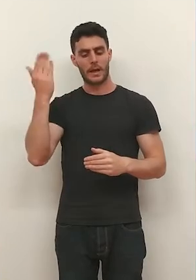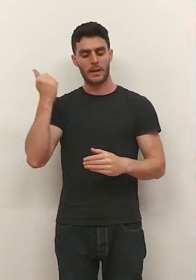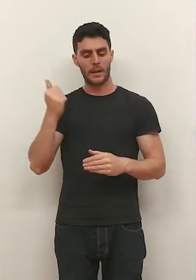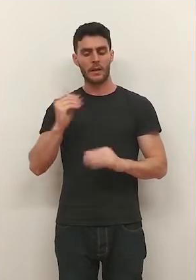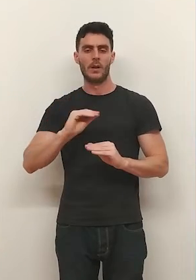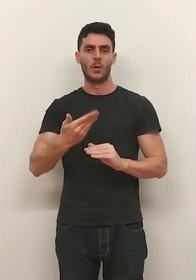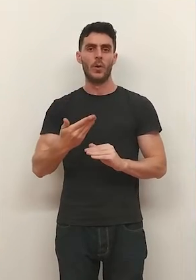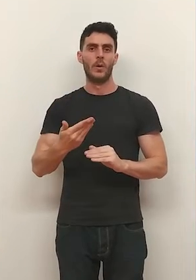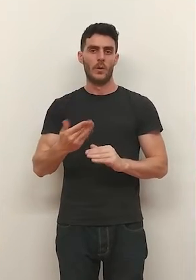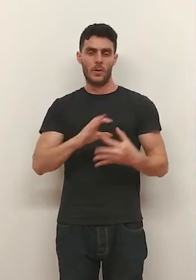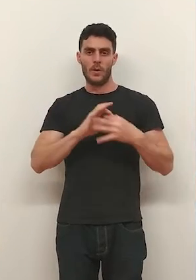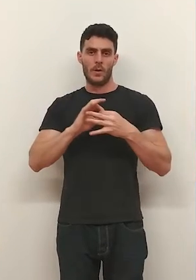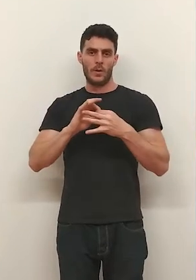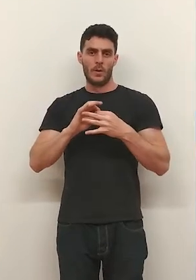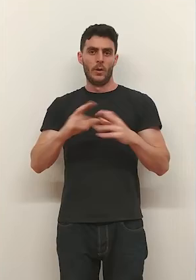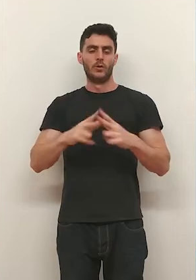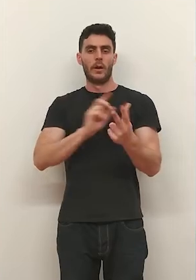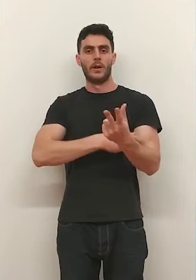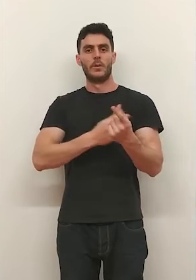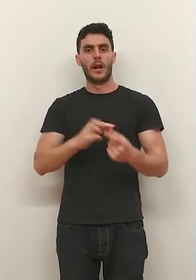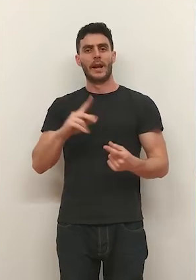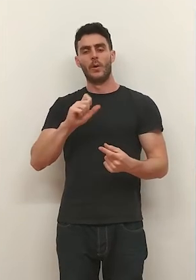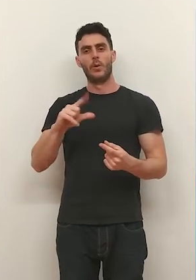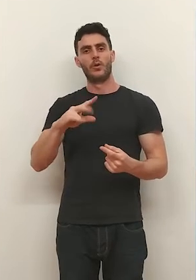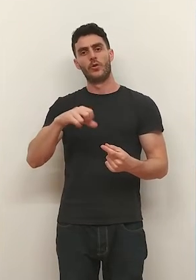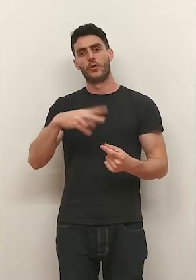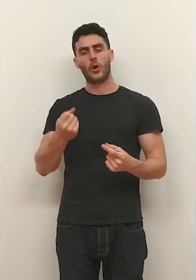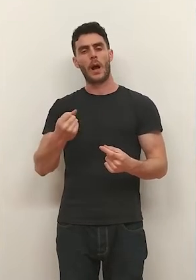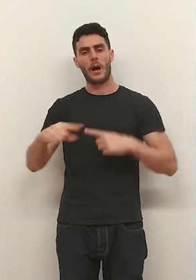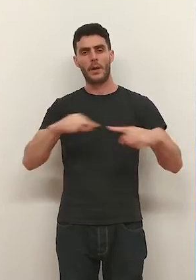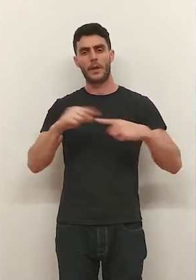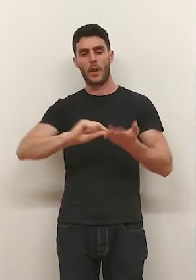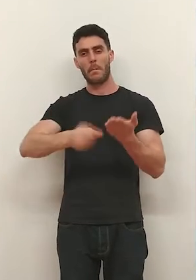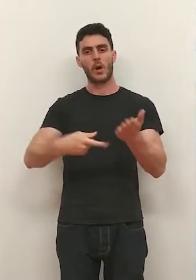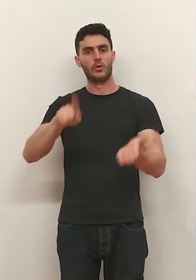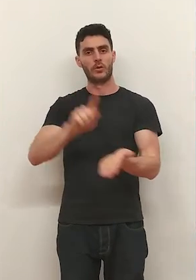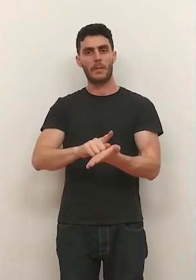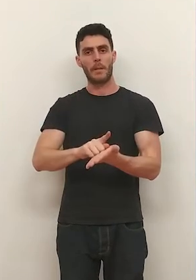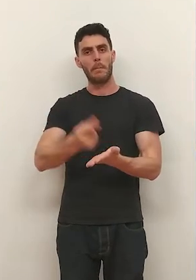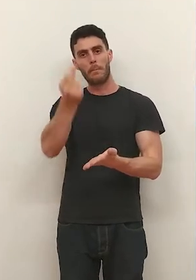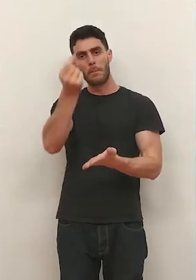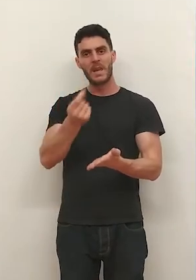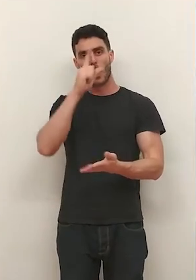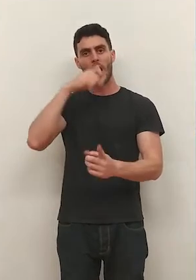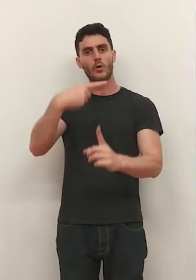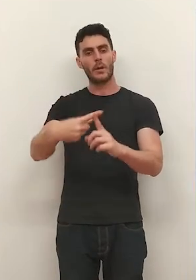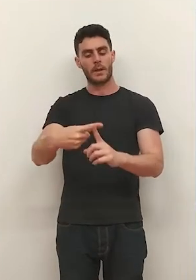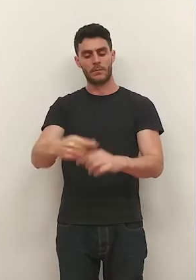club blanquirrojo oficializó la renovación de su entrenador Raúl Llona, que seguirá al frente del equipo al menos una temporada